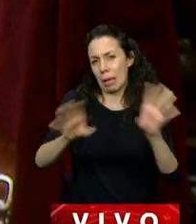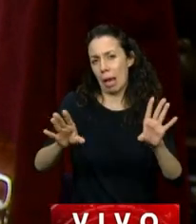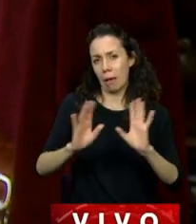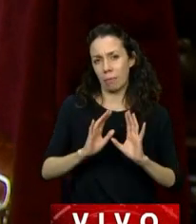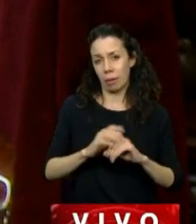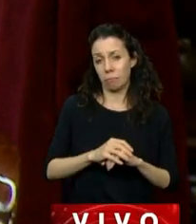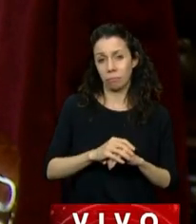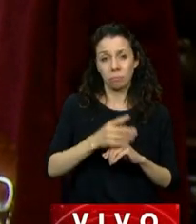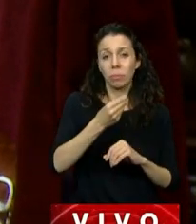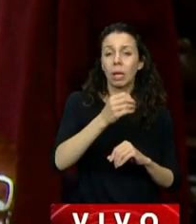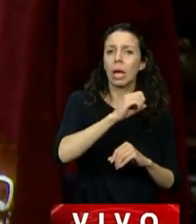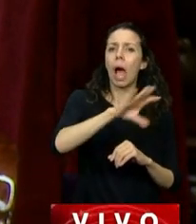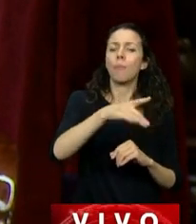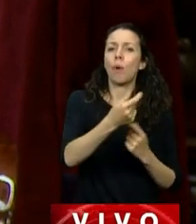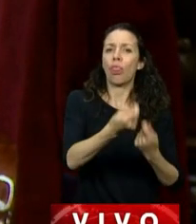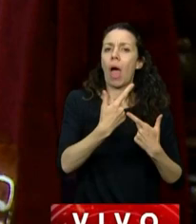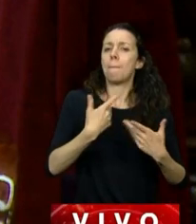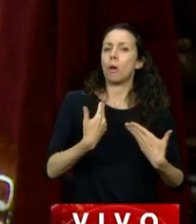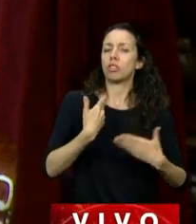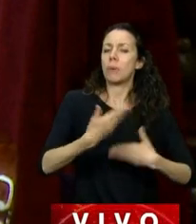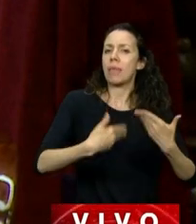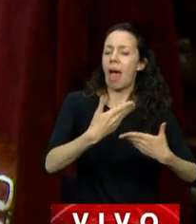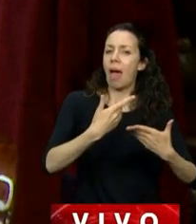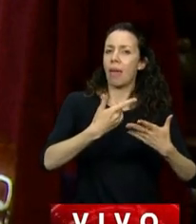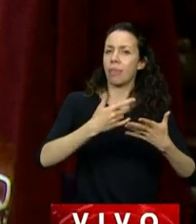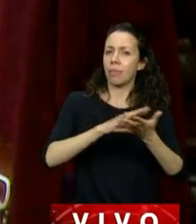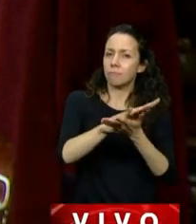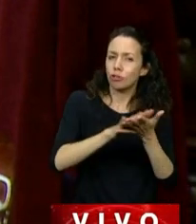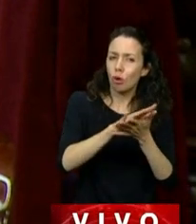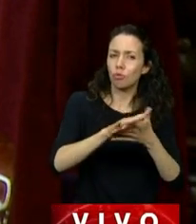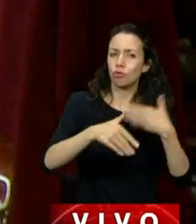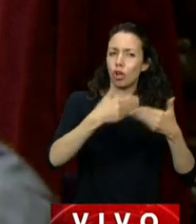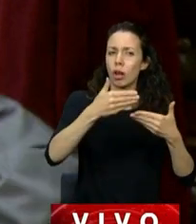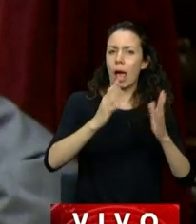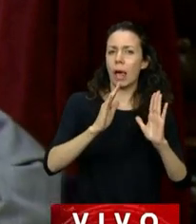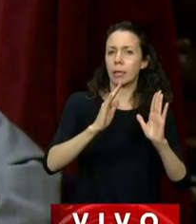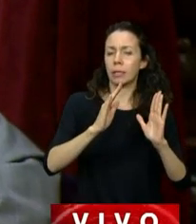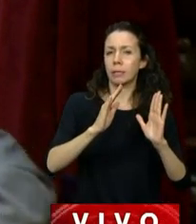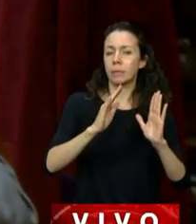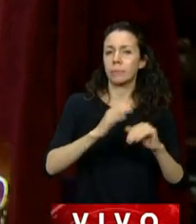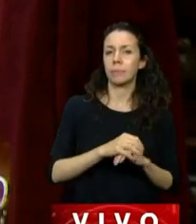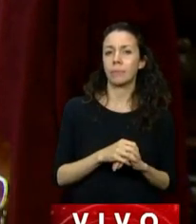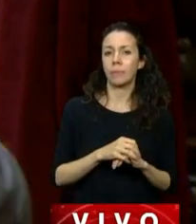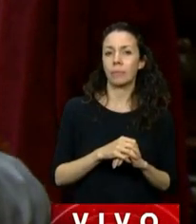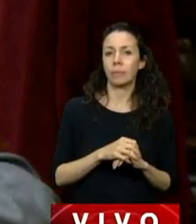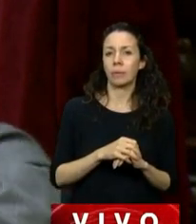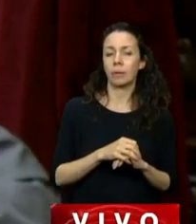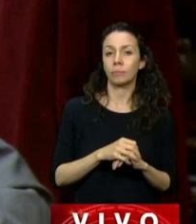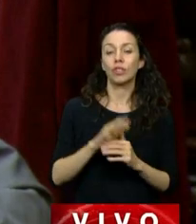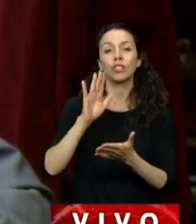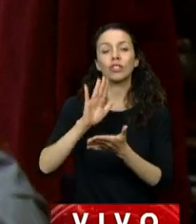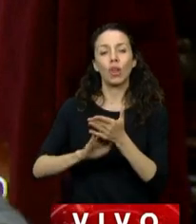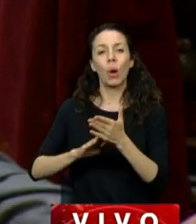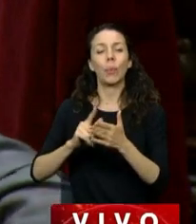con un campo que nos dé esta posibilidad de salir del desastre que cada día estamos más hundidos. En cuanto al desarrollo de la